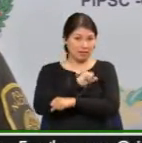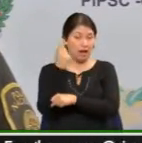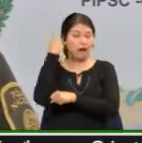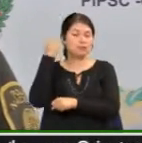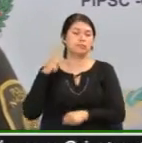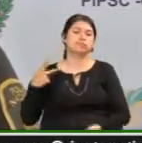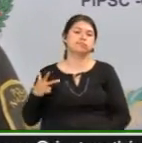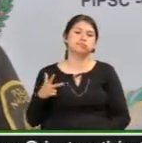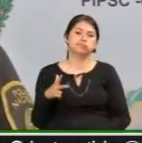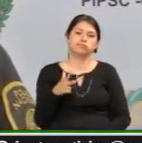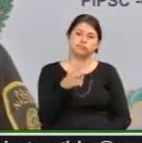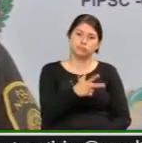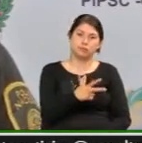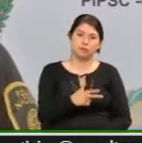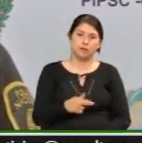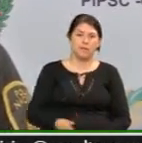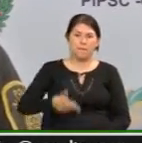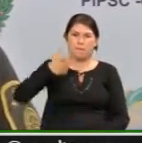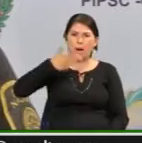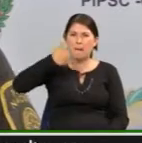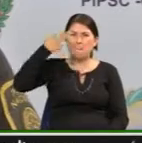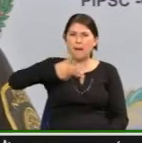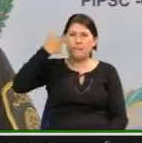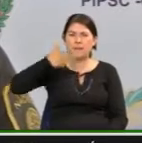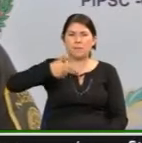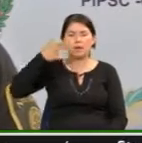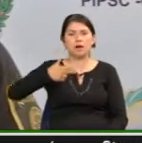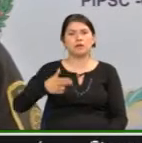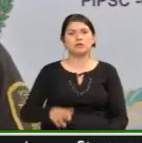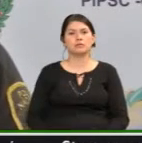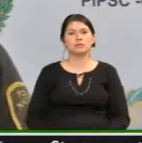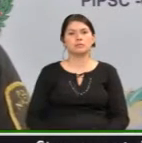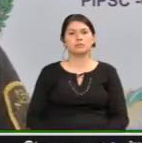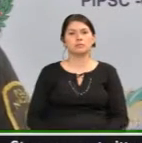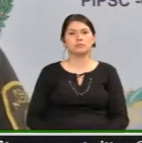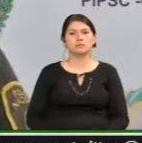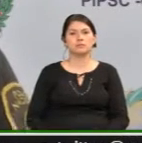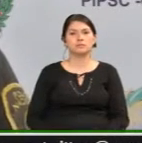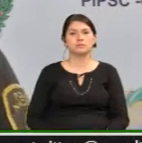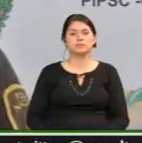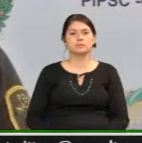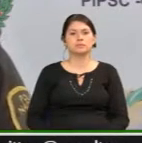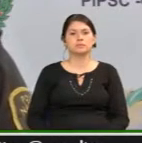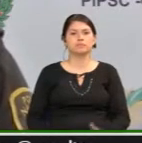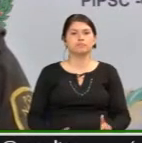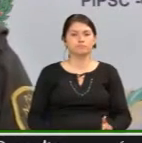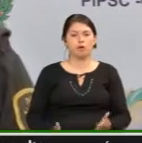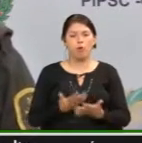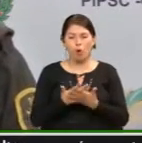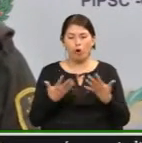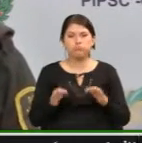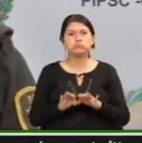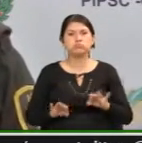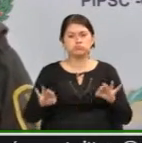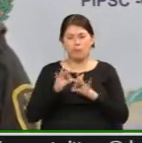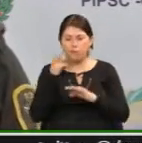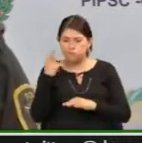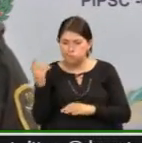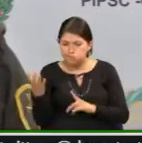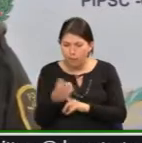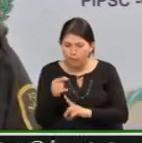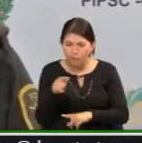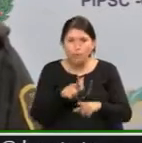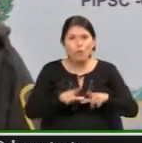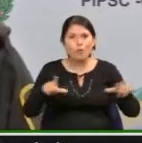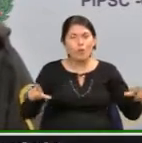se movilizaba, recibió varios impactos de arma de fuego y hubo unos elementos importantes encontrados